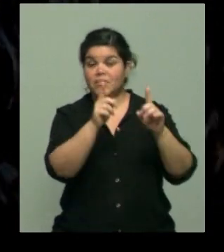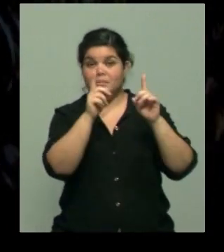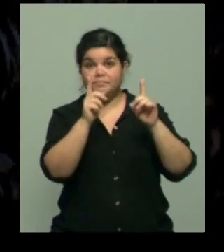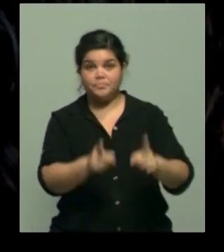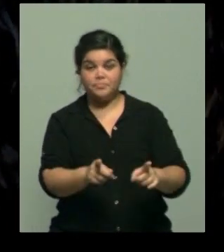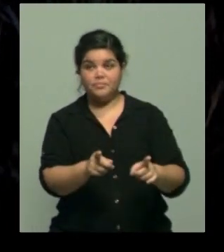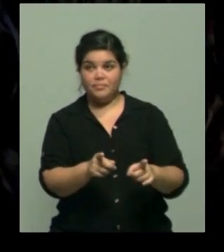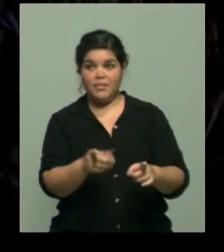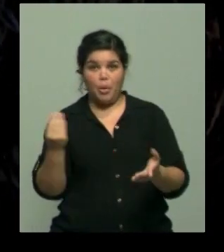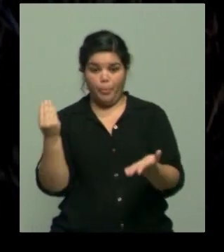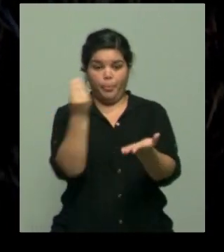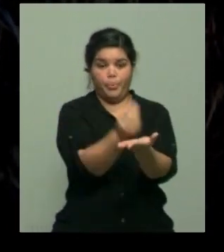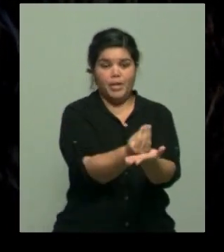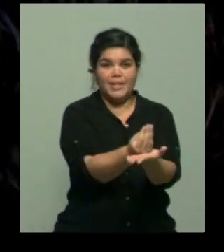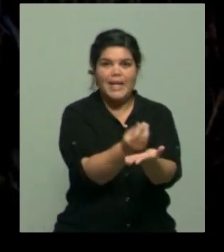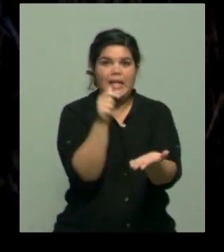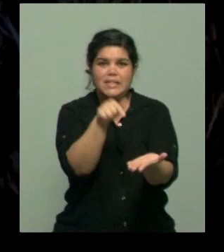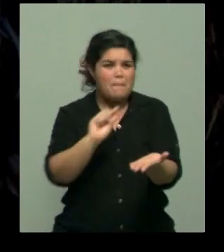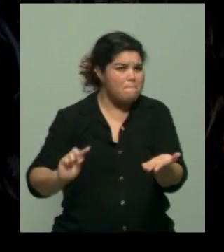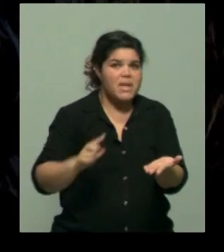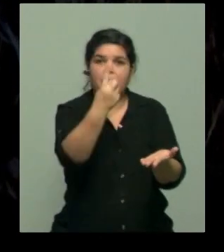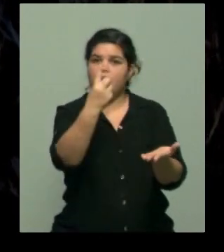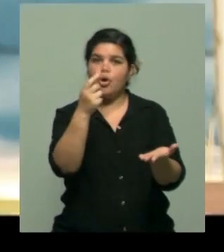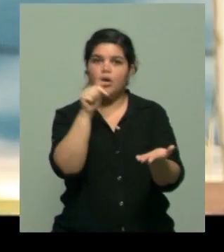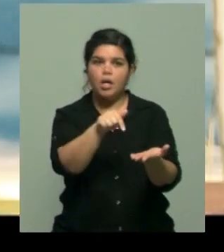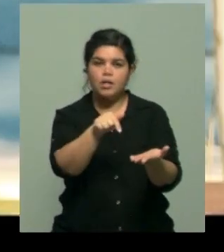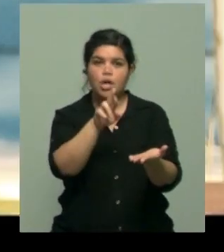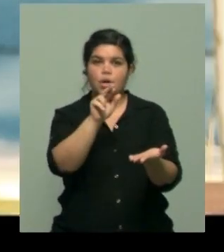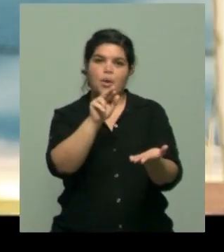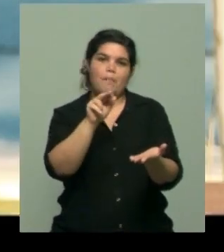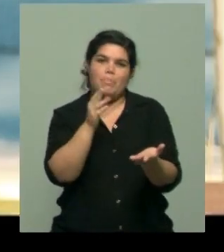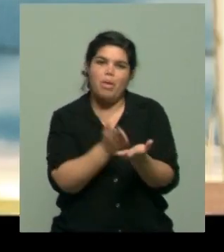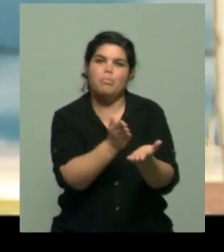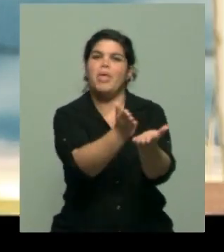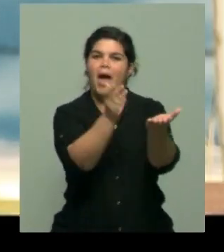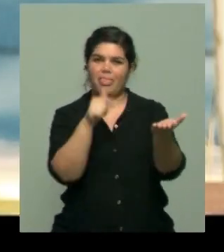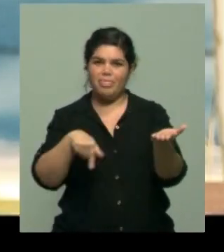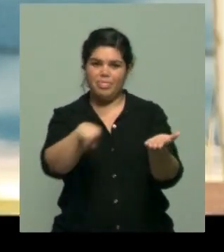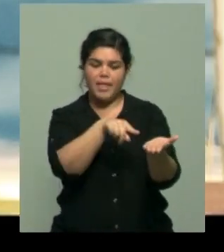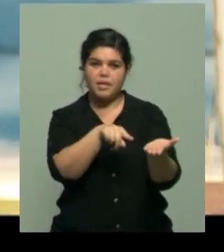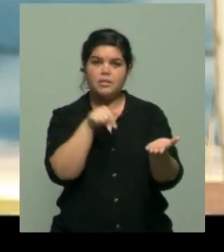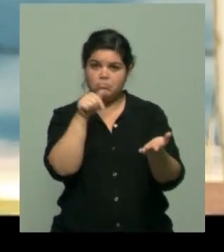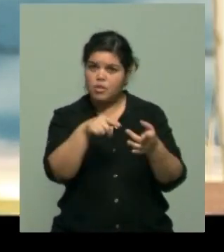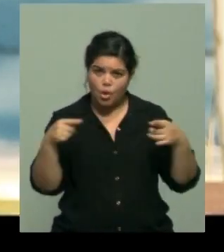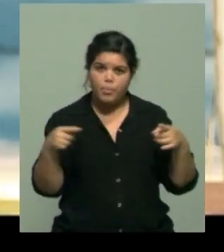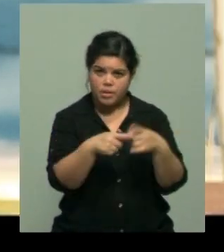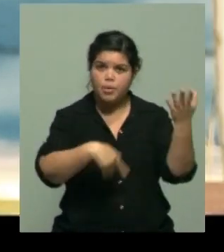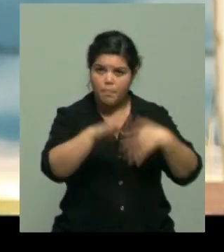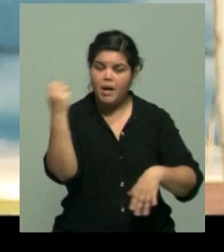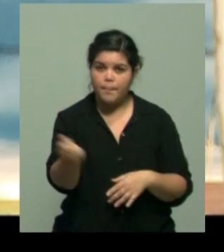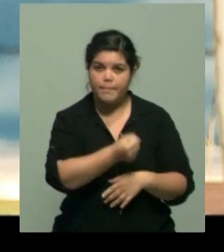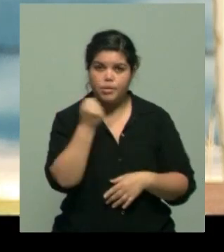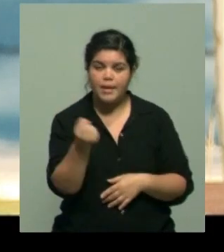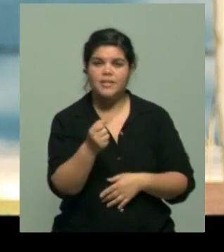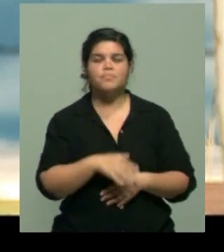lugar que ocupa esta persona en la sociedad, y creo que esa es una función y un objetivo, porque la universidad no es solo el espacio